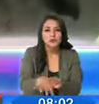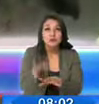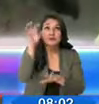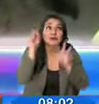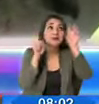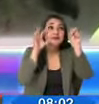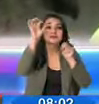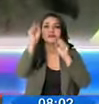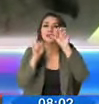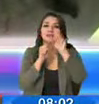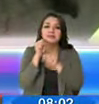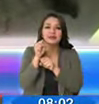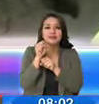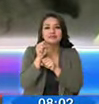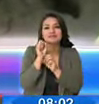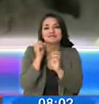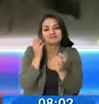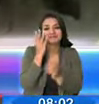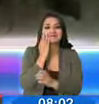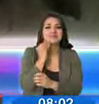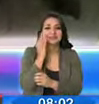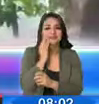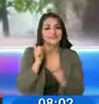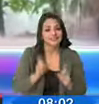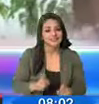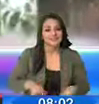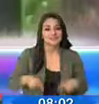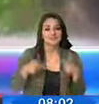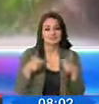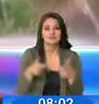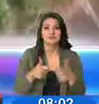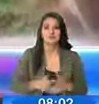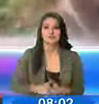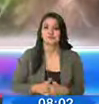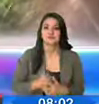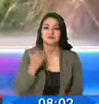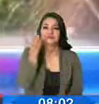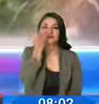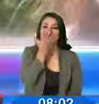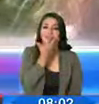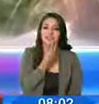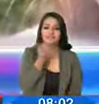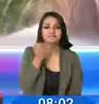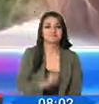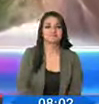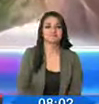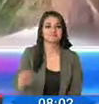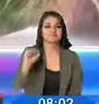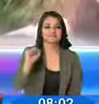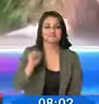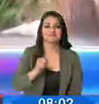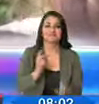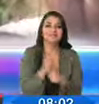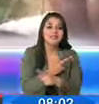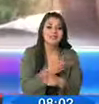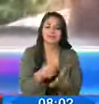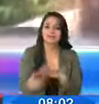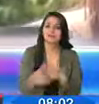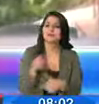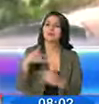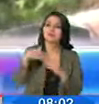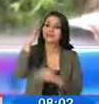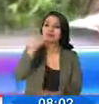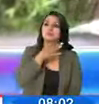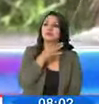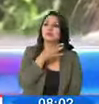rocas. Es una experiencia que hay que vivirla. Demasiado bueno, muy para aventurero. ¿Qué fue lo que más te llamó la atención de